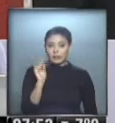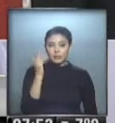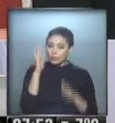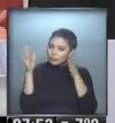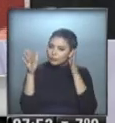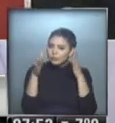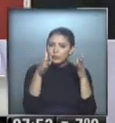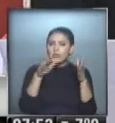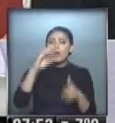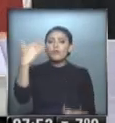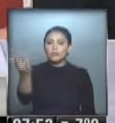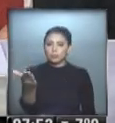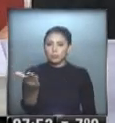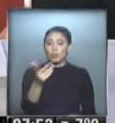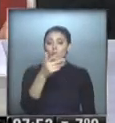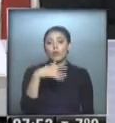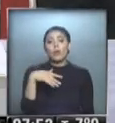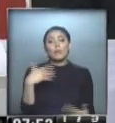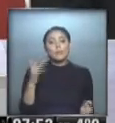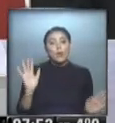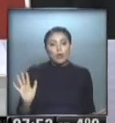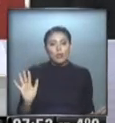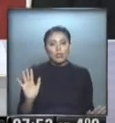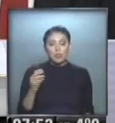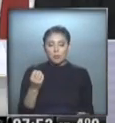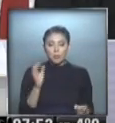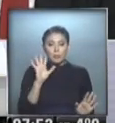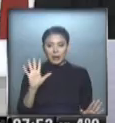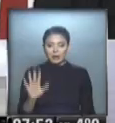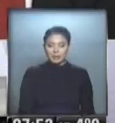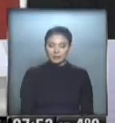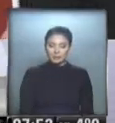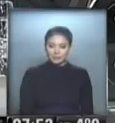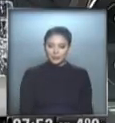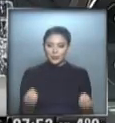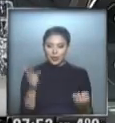perfila hacia futuro en una posición expectante. Bien, Raúl, muchas gracias.